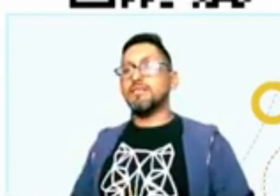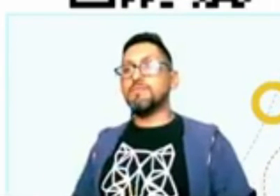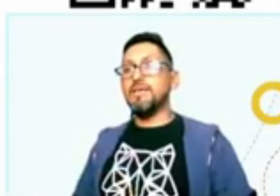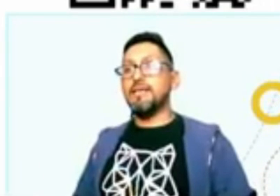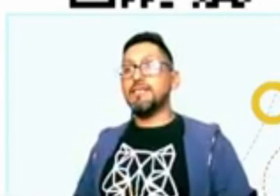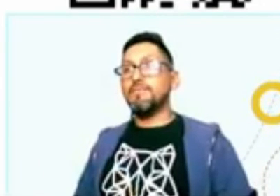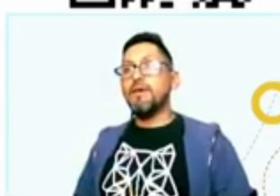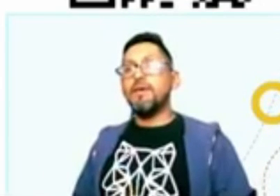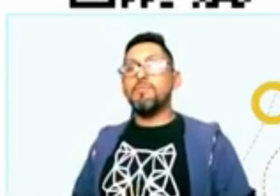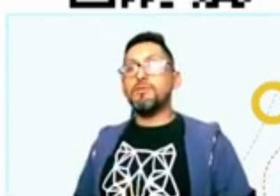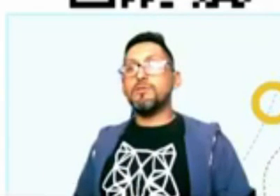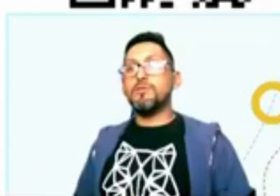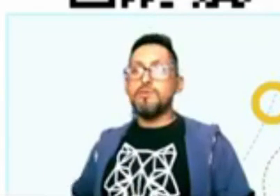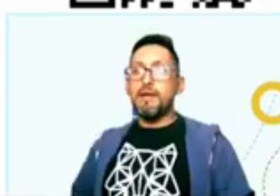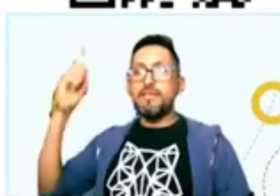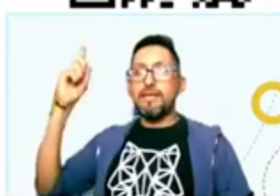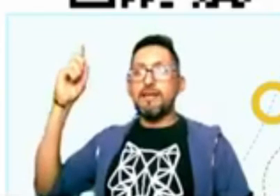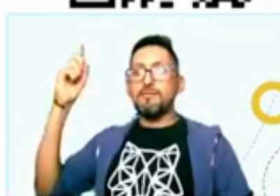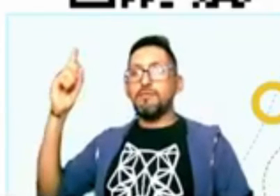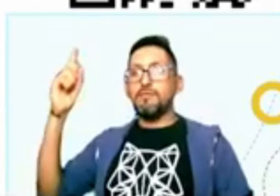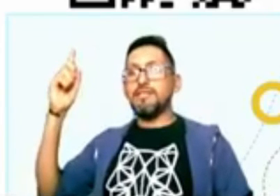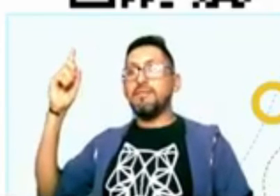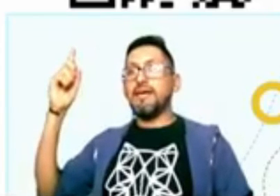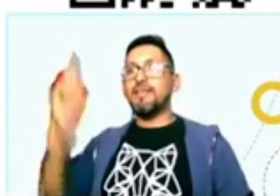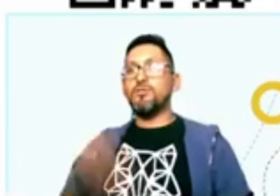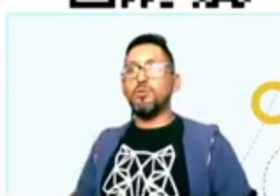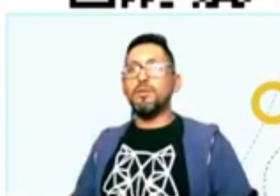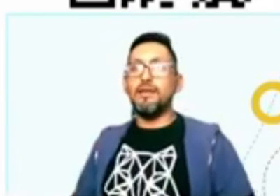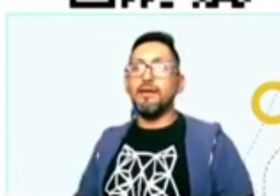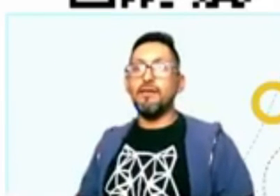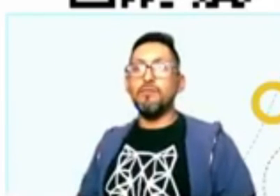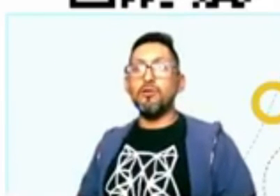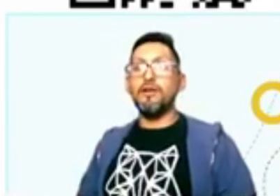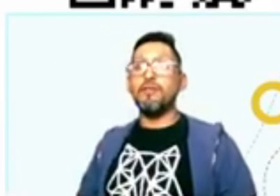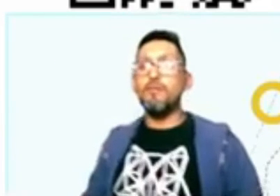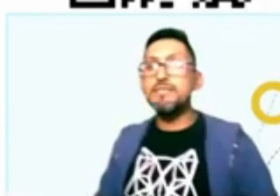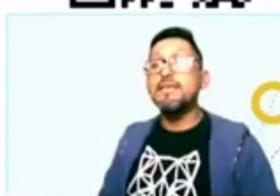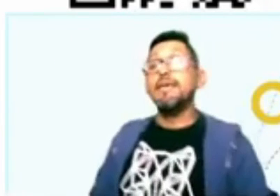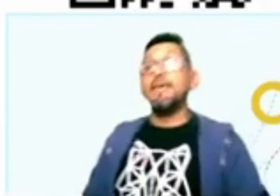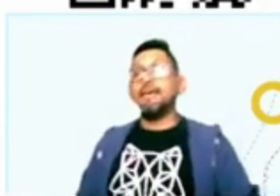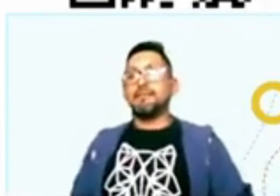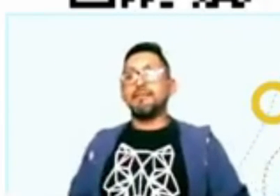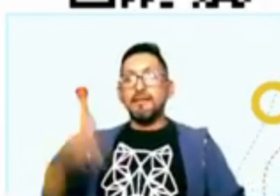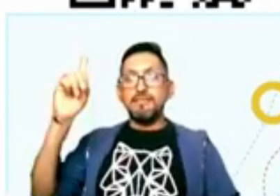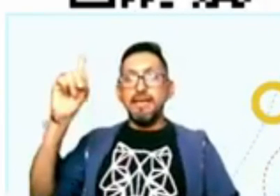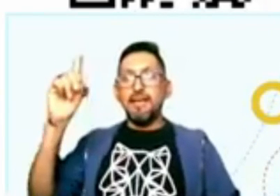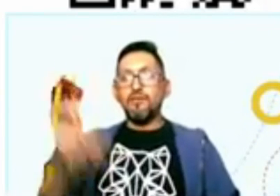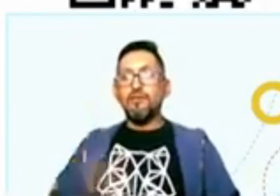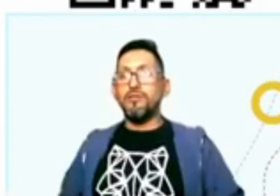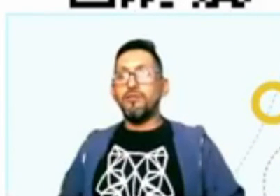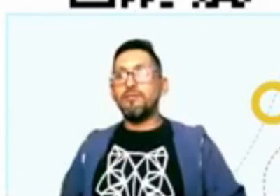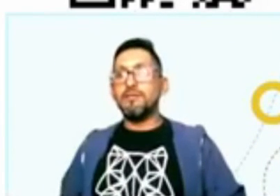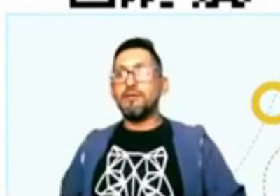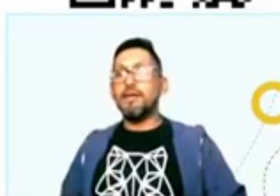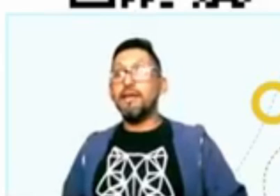de nuestras experiencias. Y por supuesto, pues para los que quieran, los invito a seguir mi canal de YouTube de biólogo Leonardo López, que está el